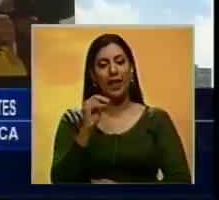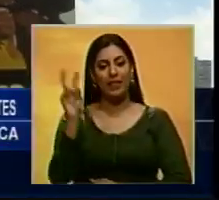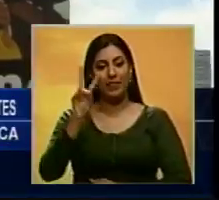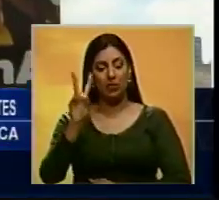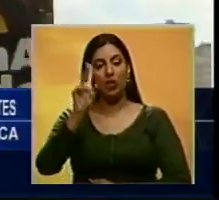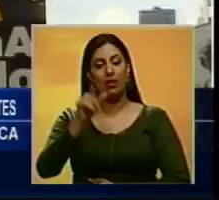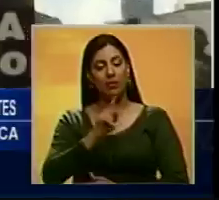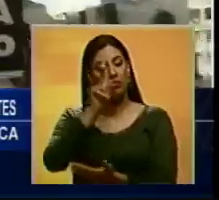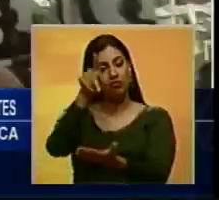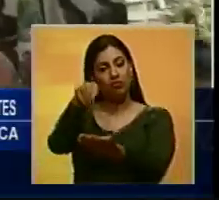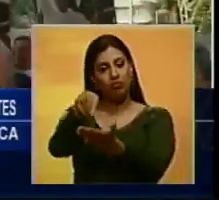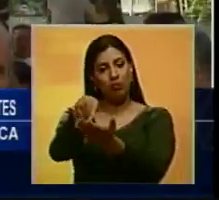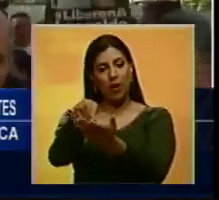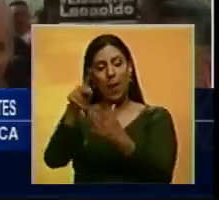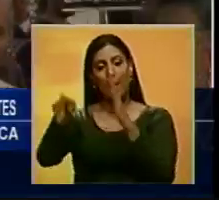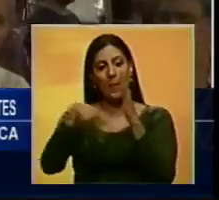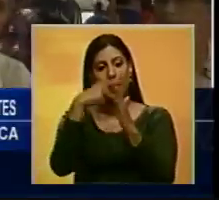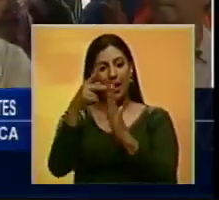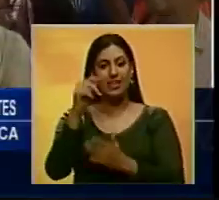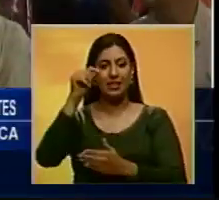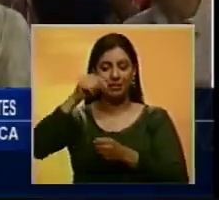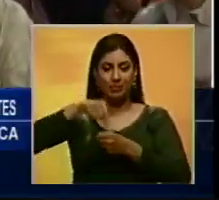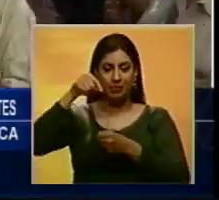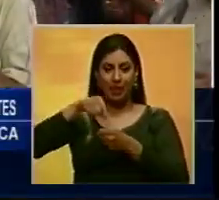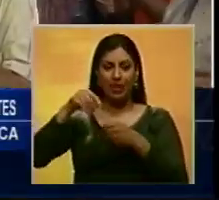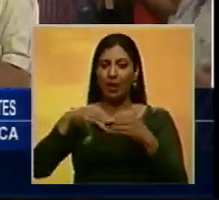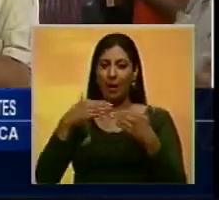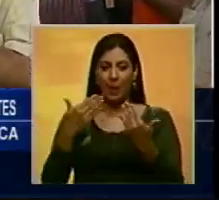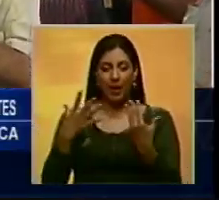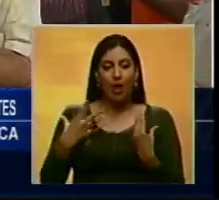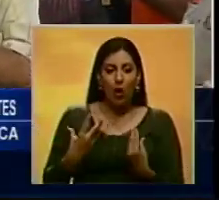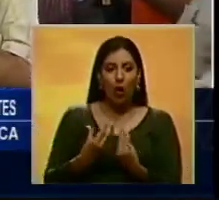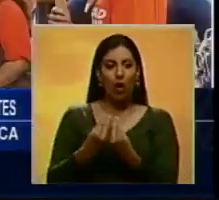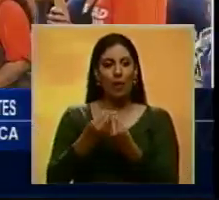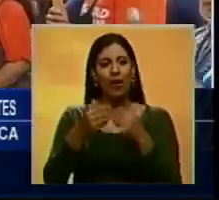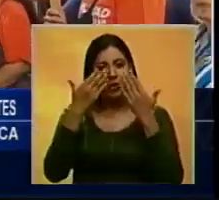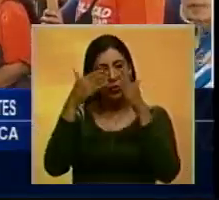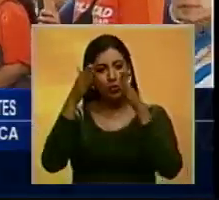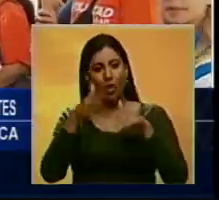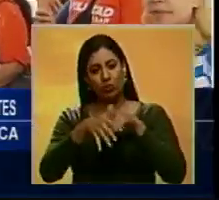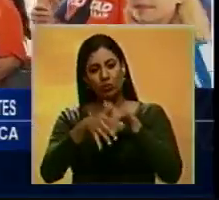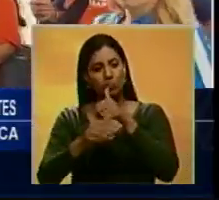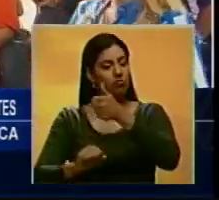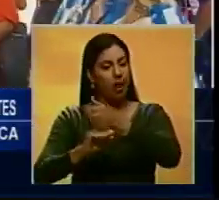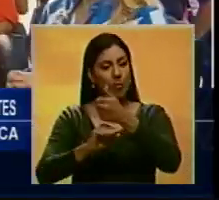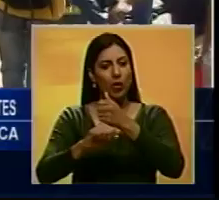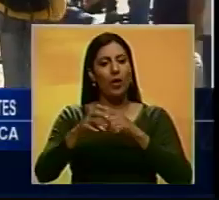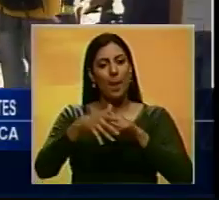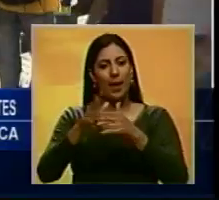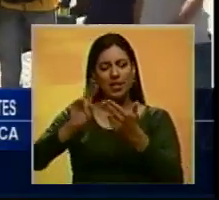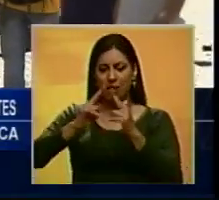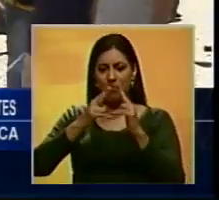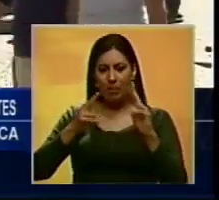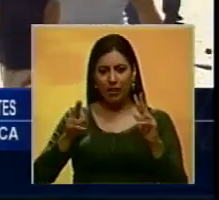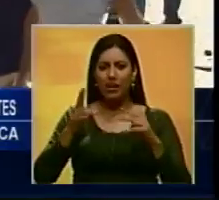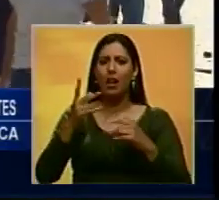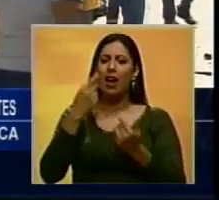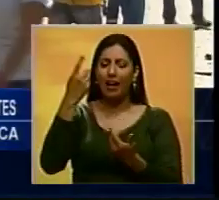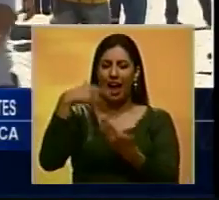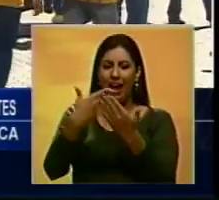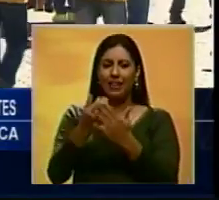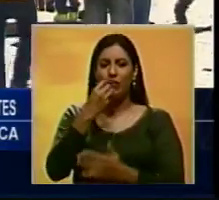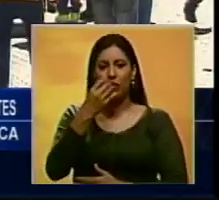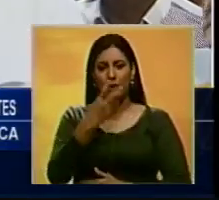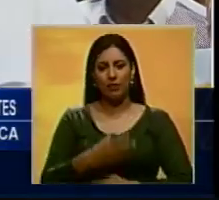Venezuela acudieron hacia la Plaza Brión de Chacaíto para acompañar a la manifestación de estudiantes que marcharán pacíficamente hacia la